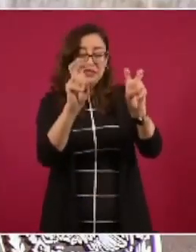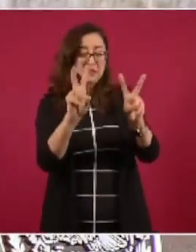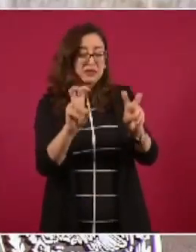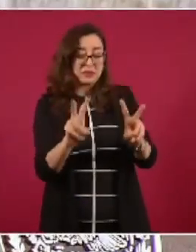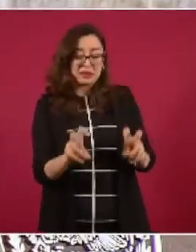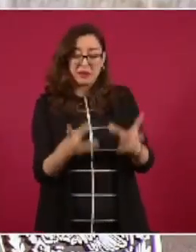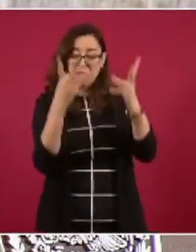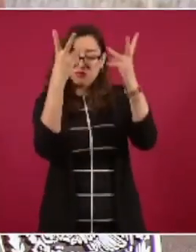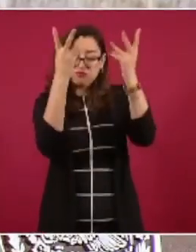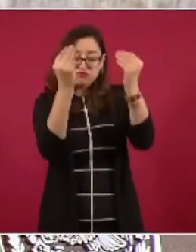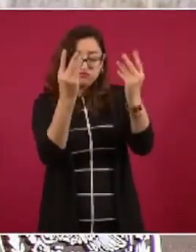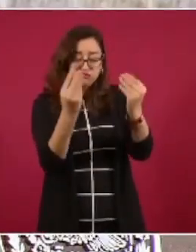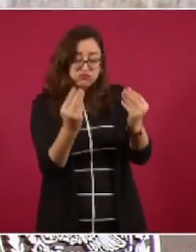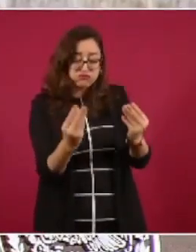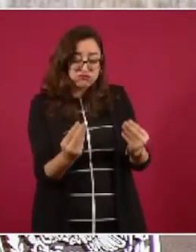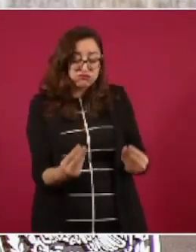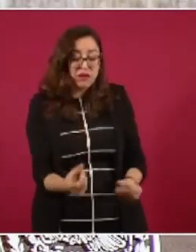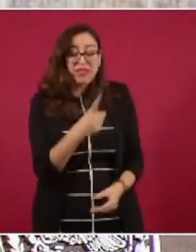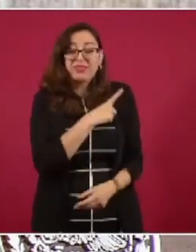Si